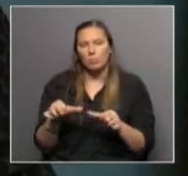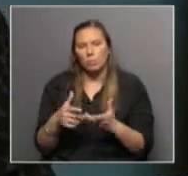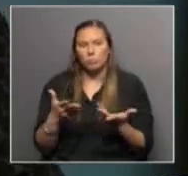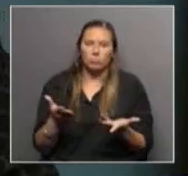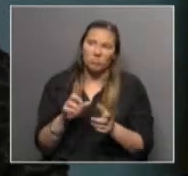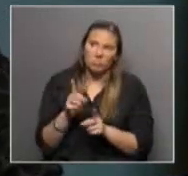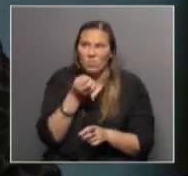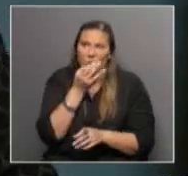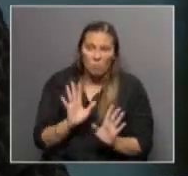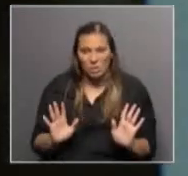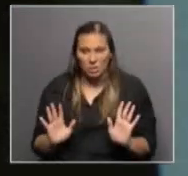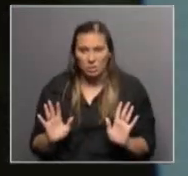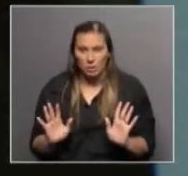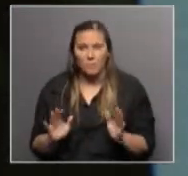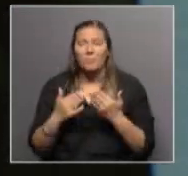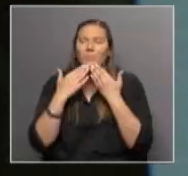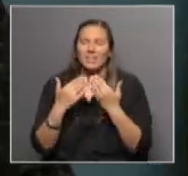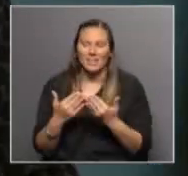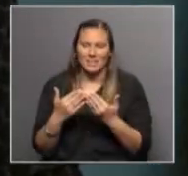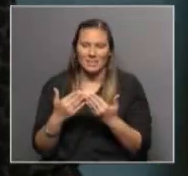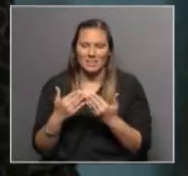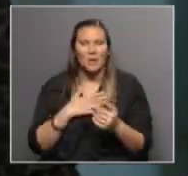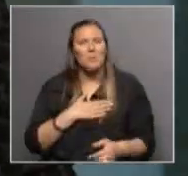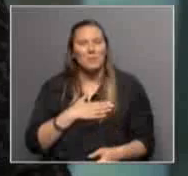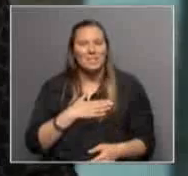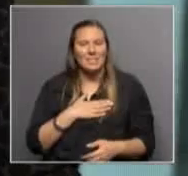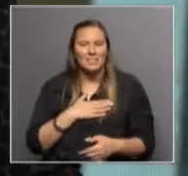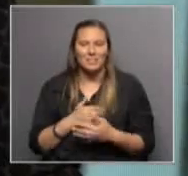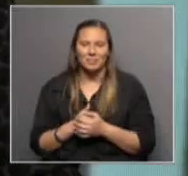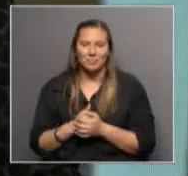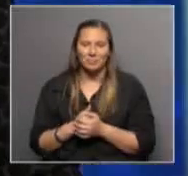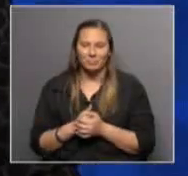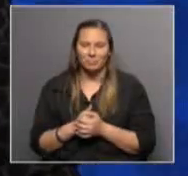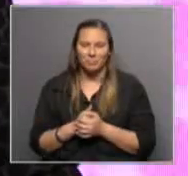no tanto la paz ana laura muchísimas gracias un placer la cierta energía acá también gracias